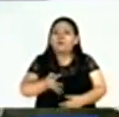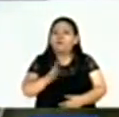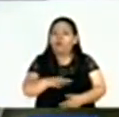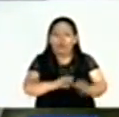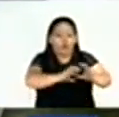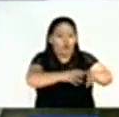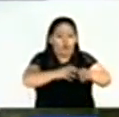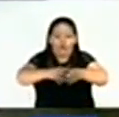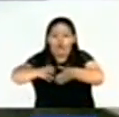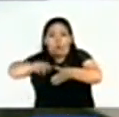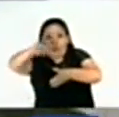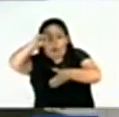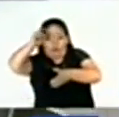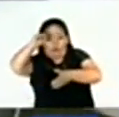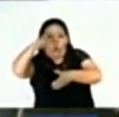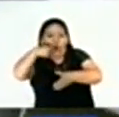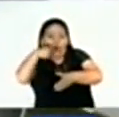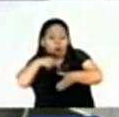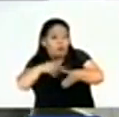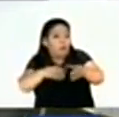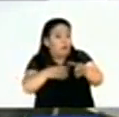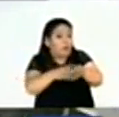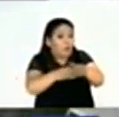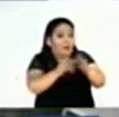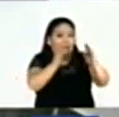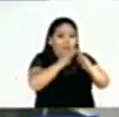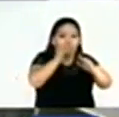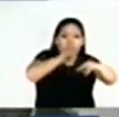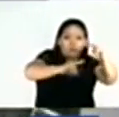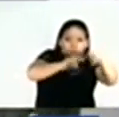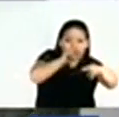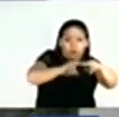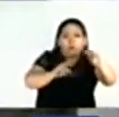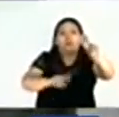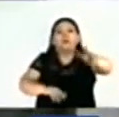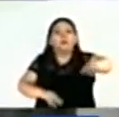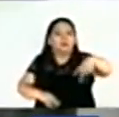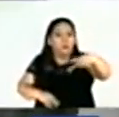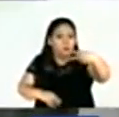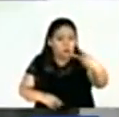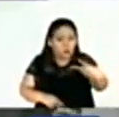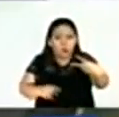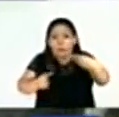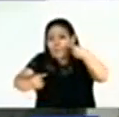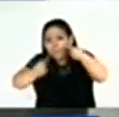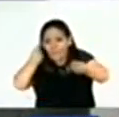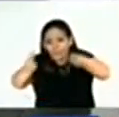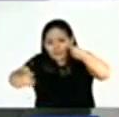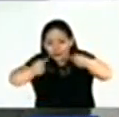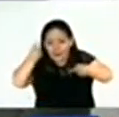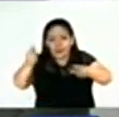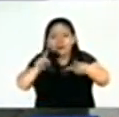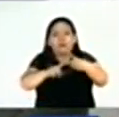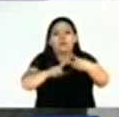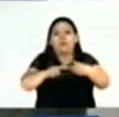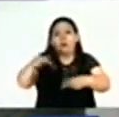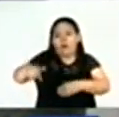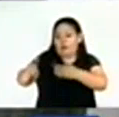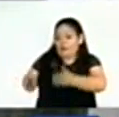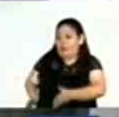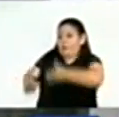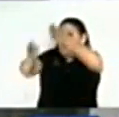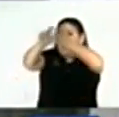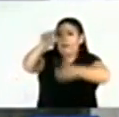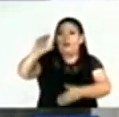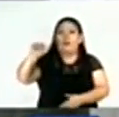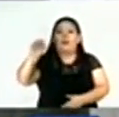sector más relevante se lo lleva el sector construcción, seguido del sector de turismo. En Camarasal